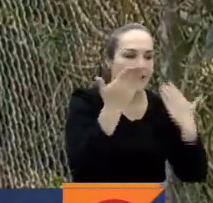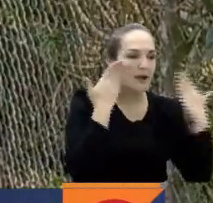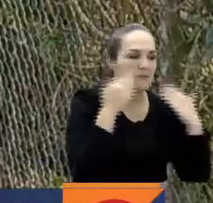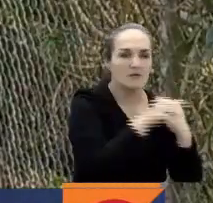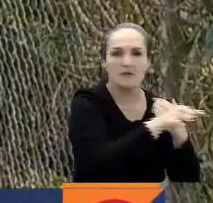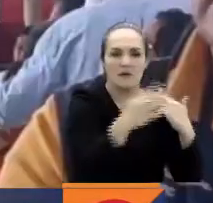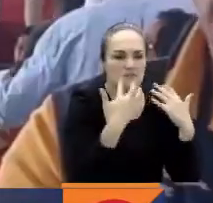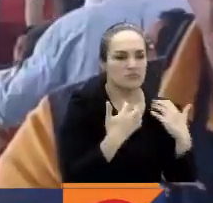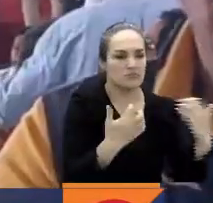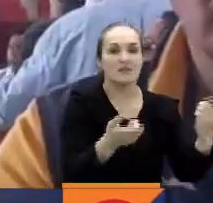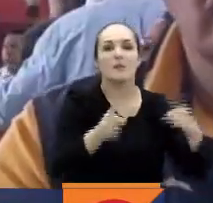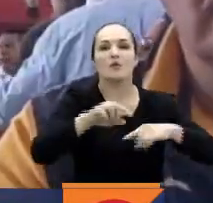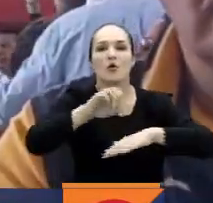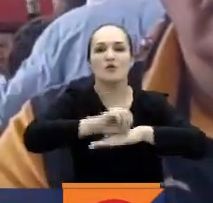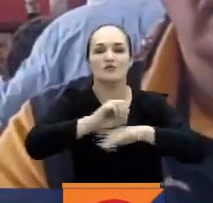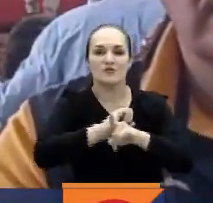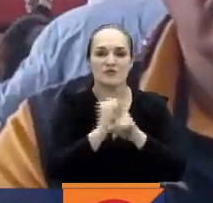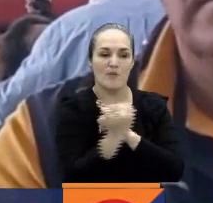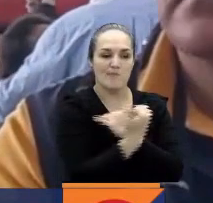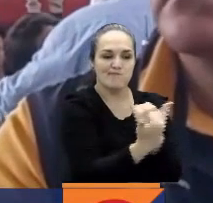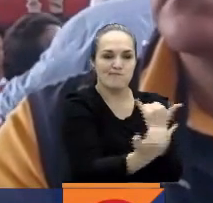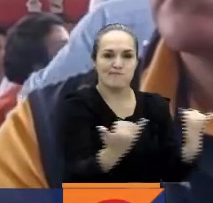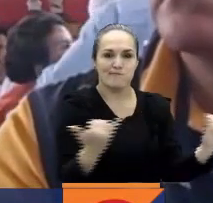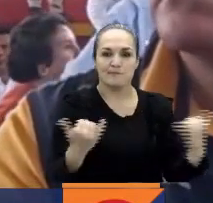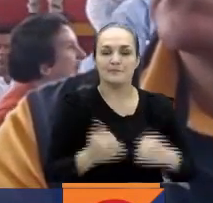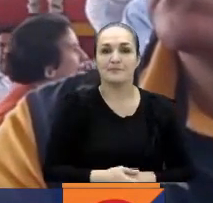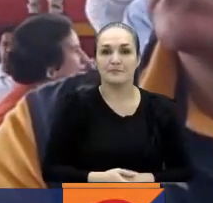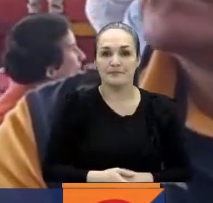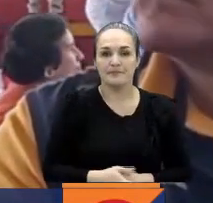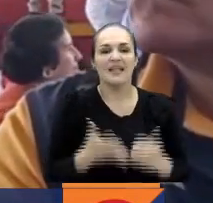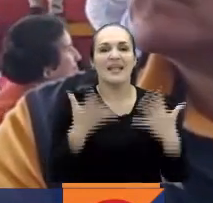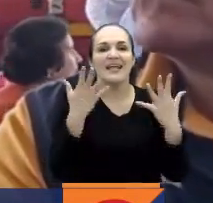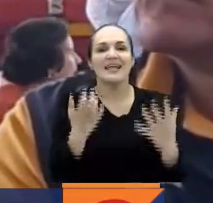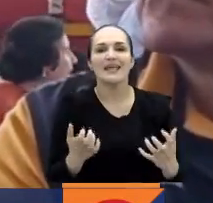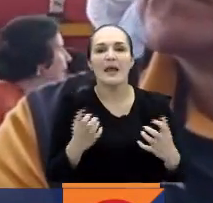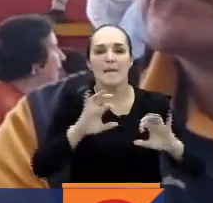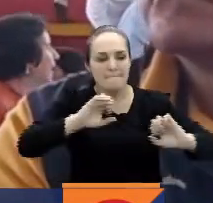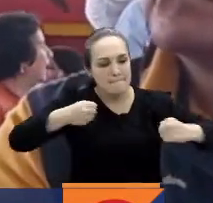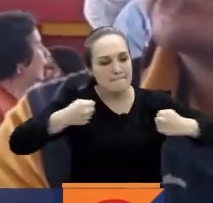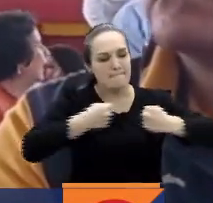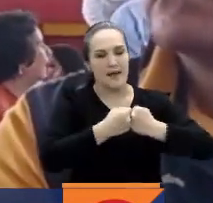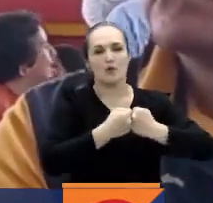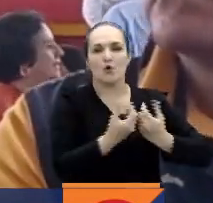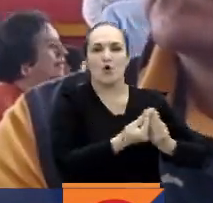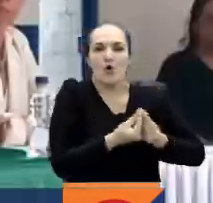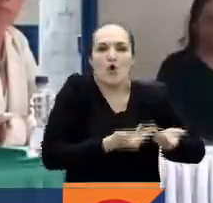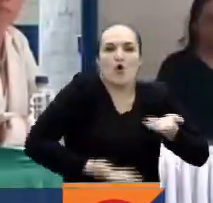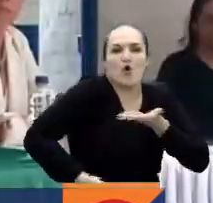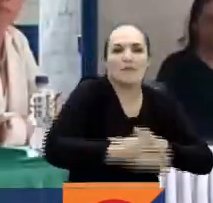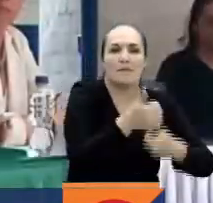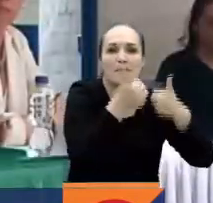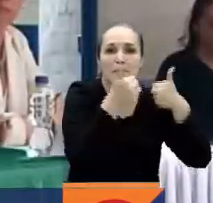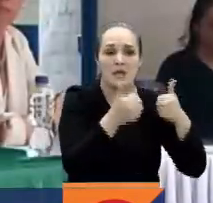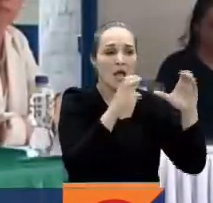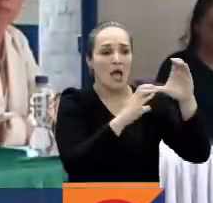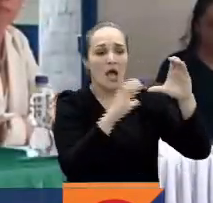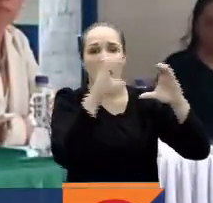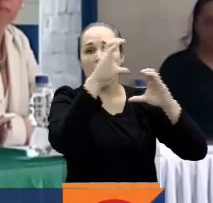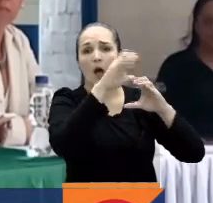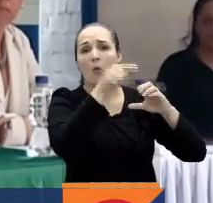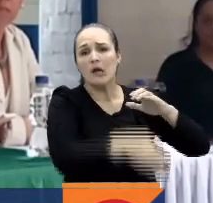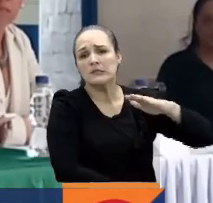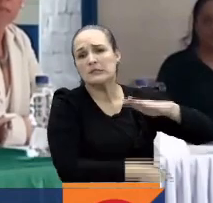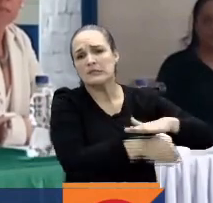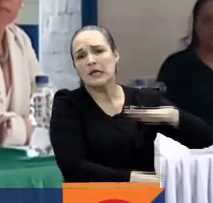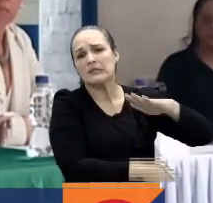organizaciones sociales. Tenemos que hacer un pacto de convivencia. El Cauca no puede seguir negándose